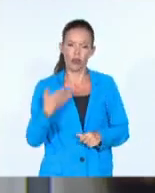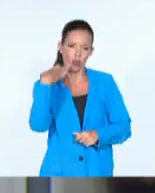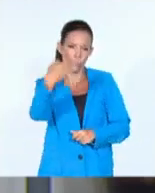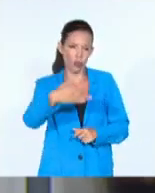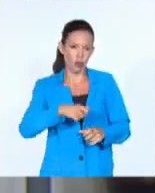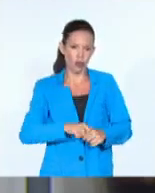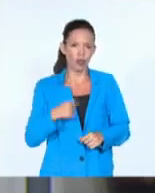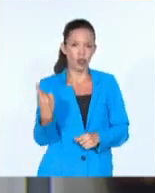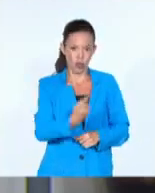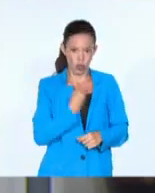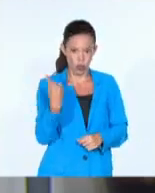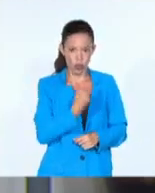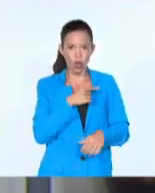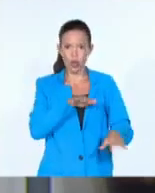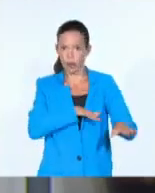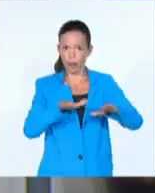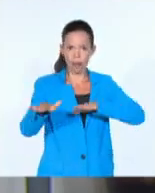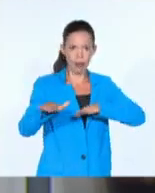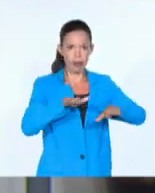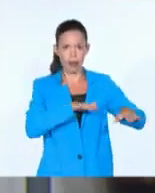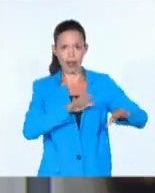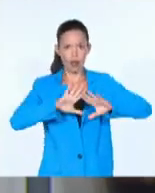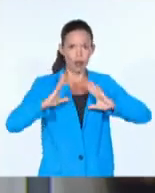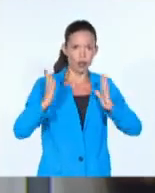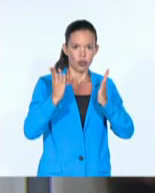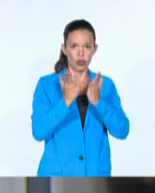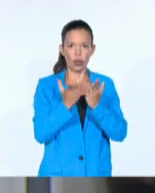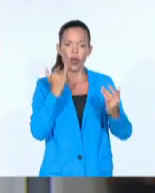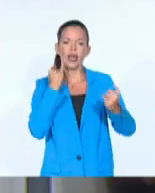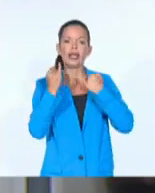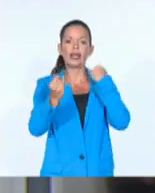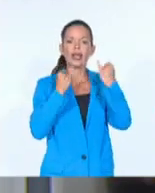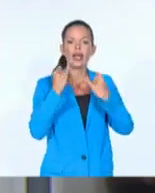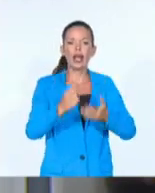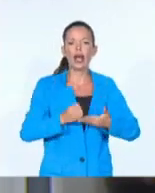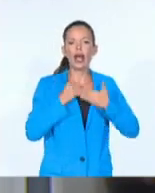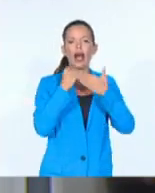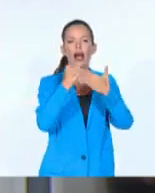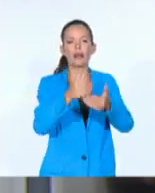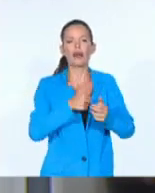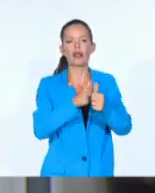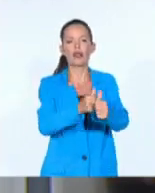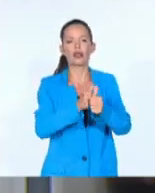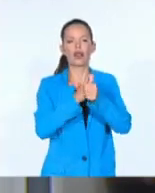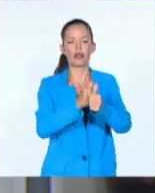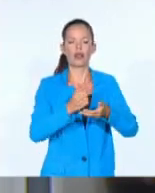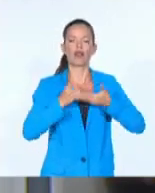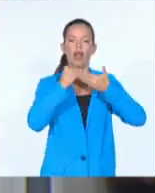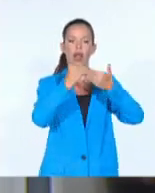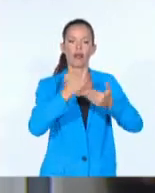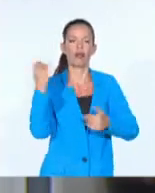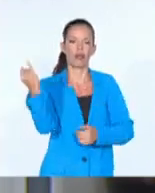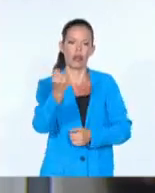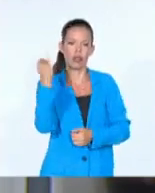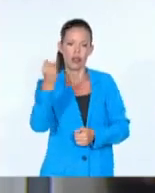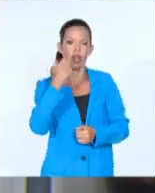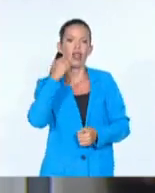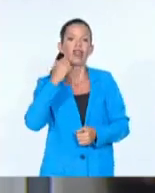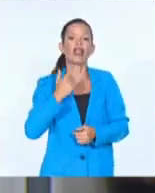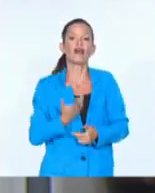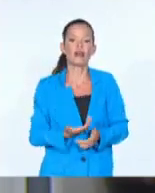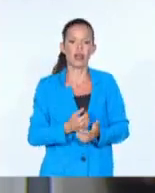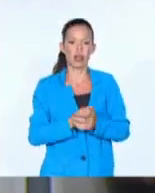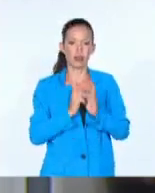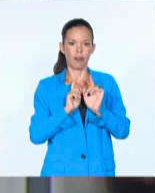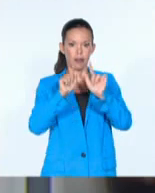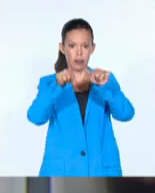con los países interesados y brindar asesoramiento para promover la colaboración internacional también ponemos a disposición de todos